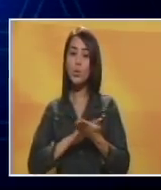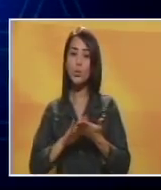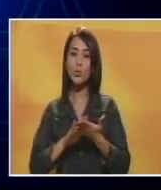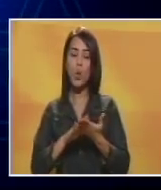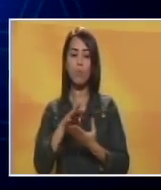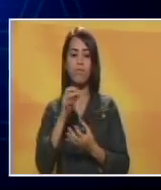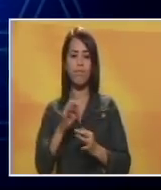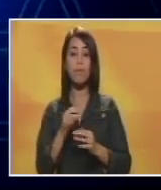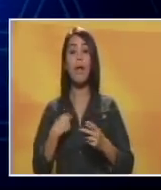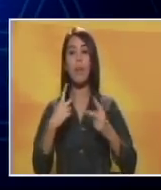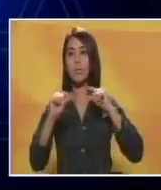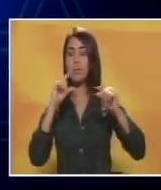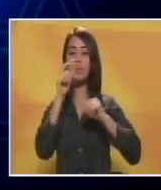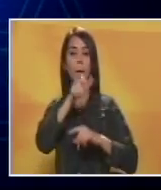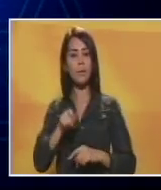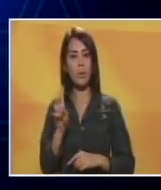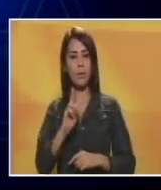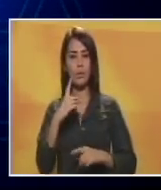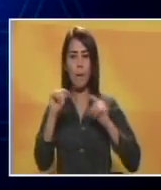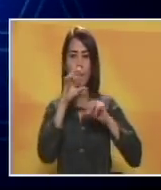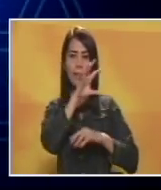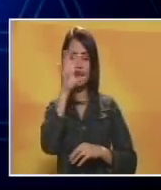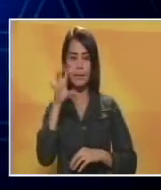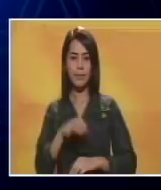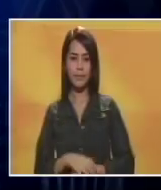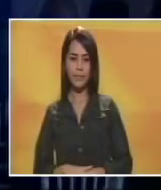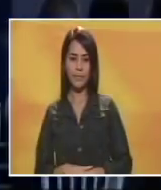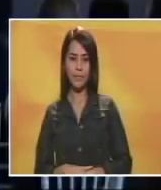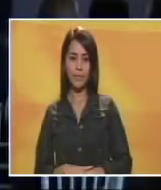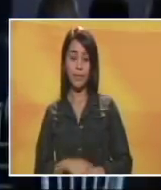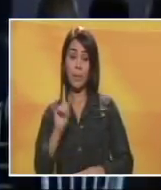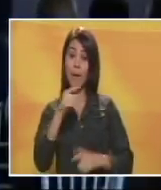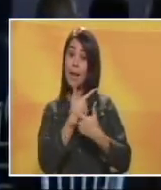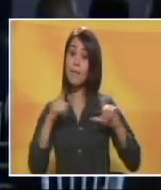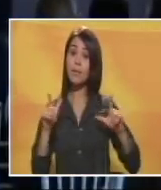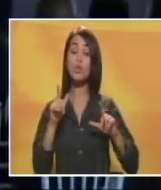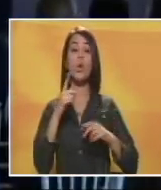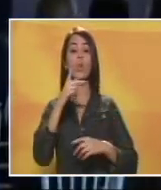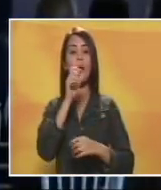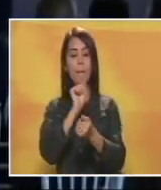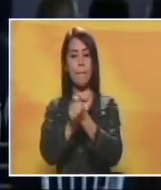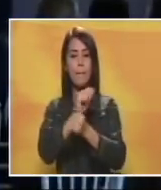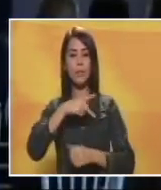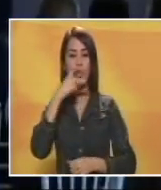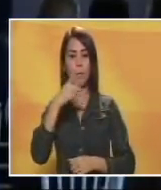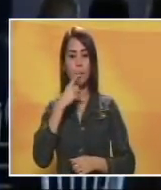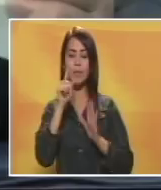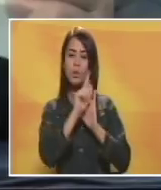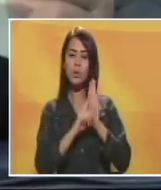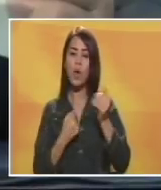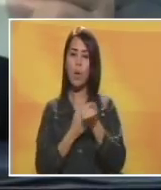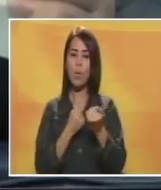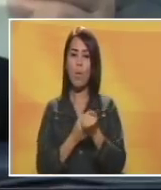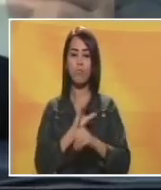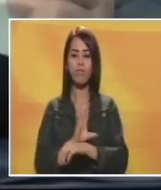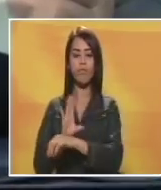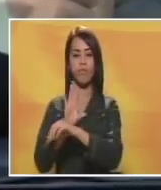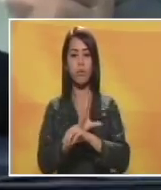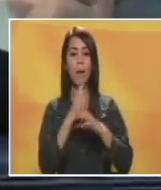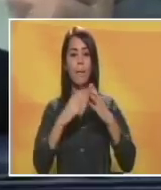de la moneda y el endeudamiento ilimitado del país, que afirman podría llevar a Venezuela a un default económico. Para el Grupo IDEA